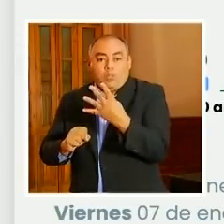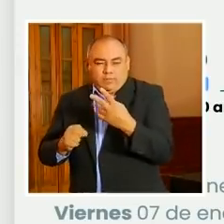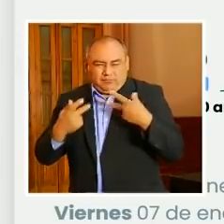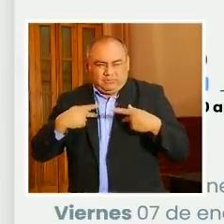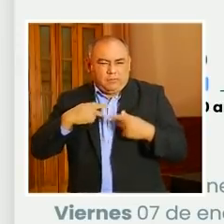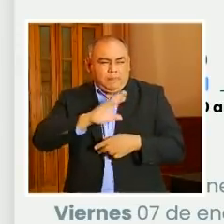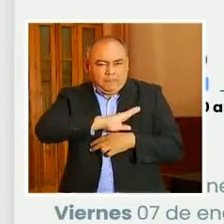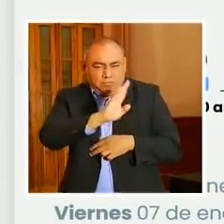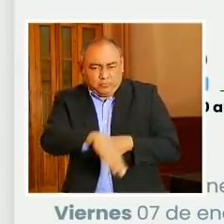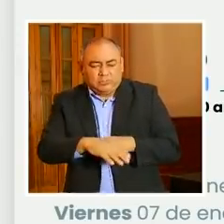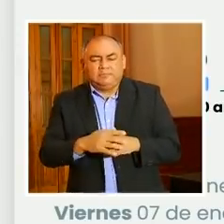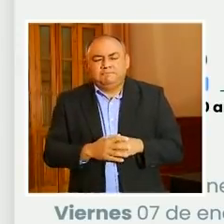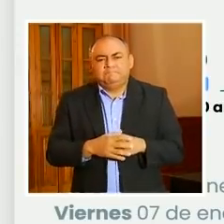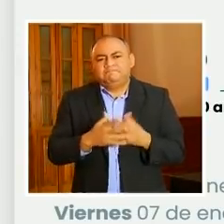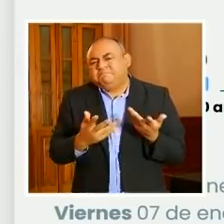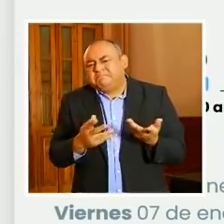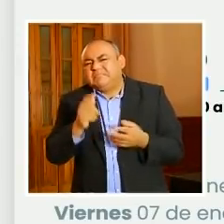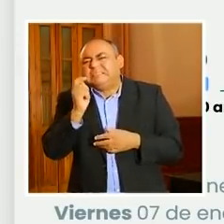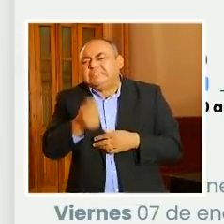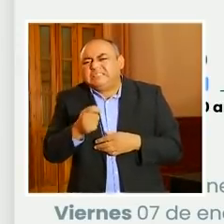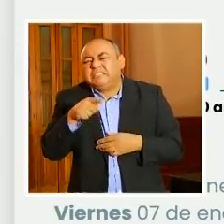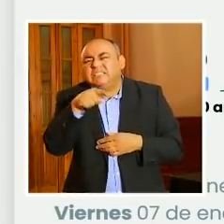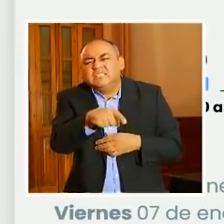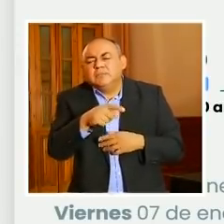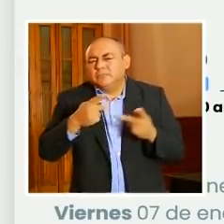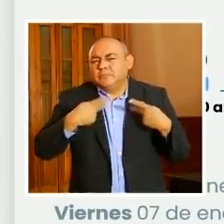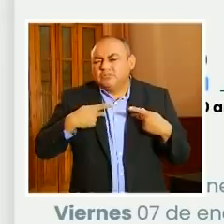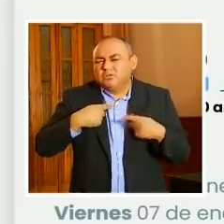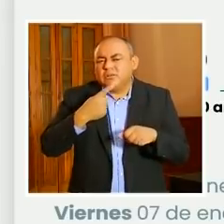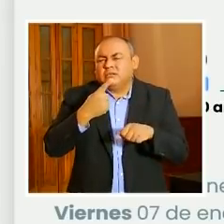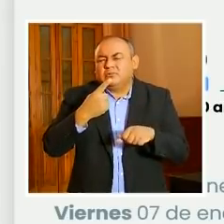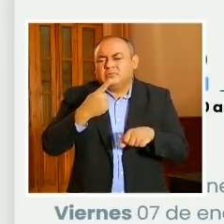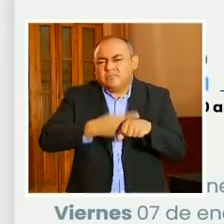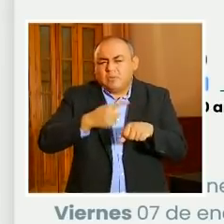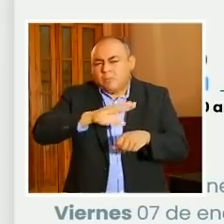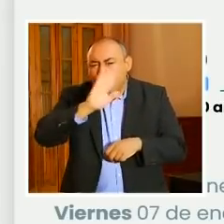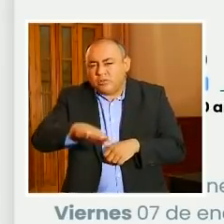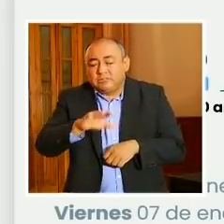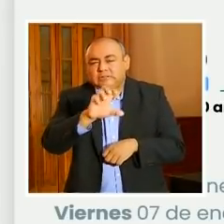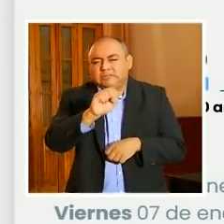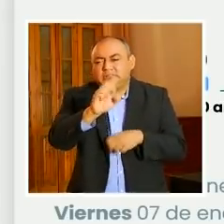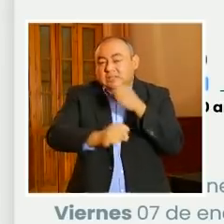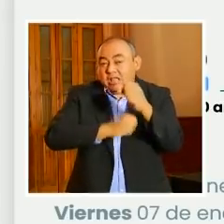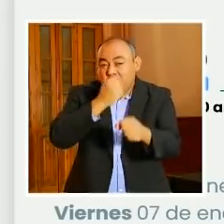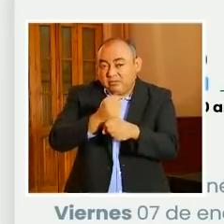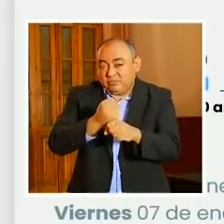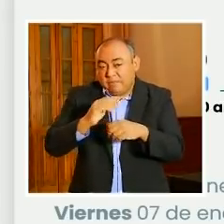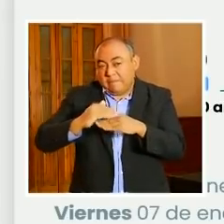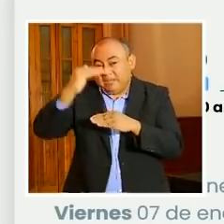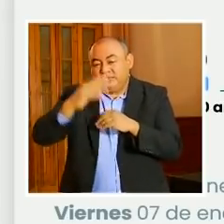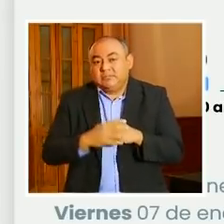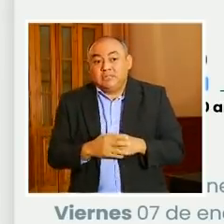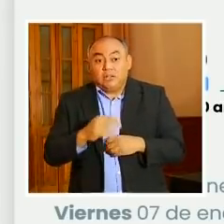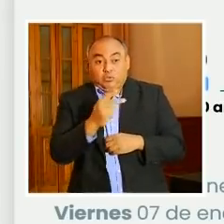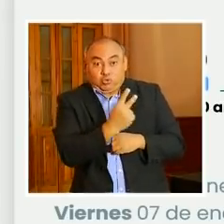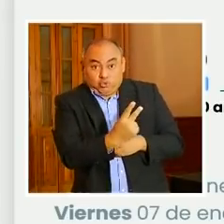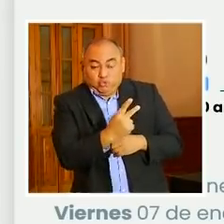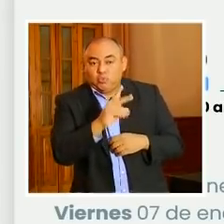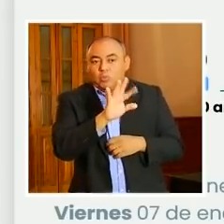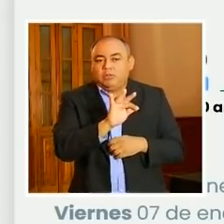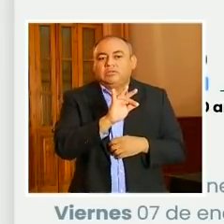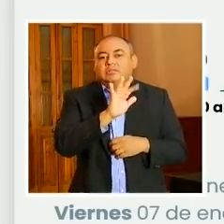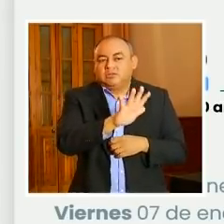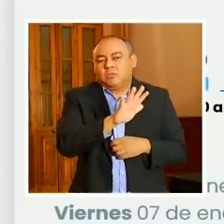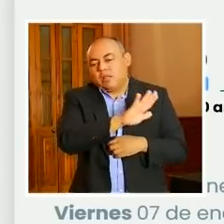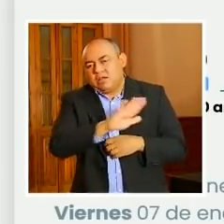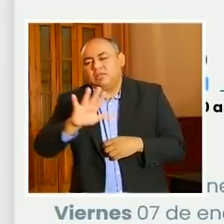el grupo de 60 años y más, pero tuvimos 2 defunciones en el grupo de 45 a 59 y 1 defunción en el grupo